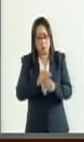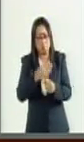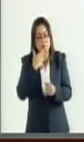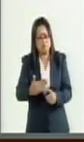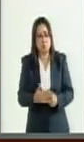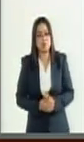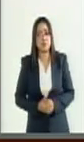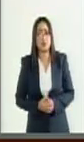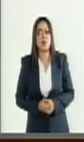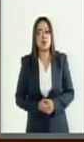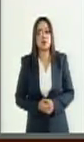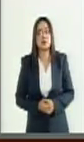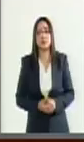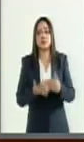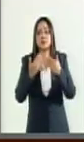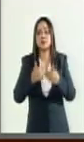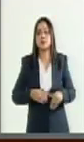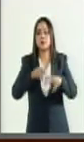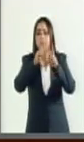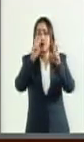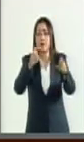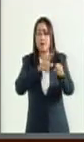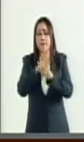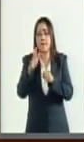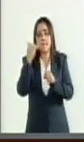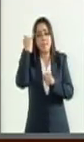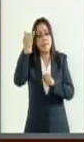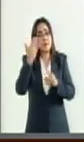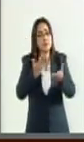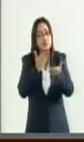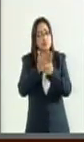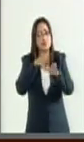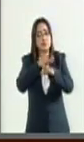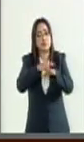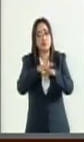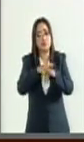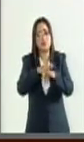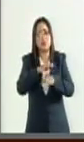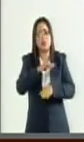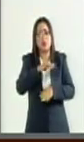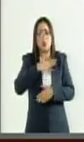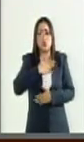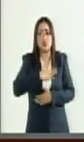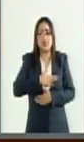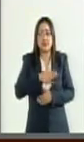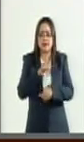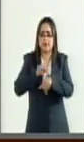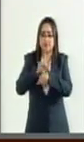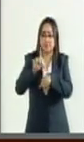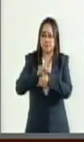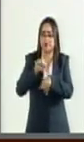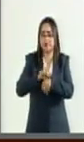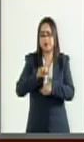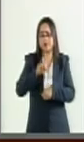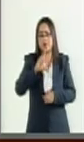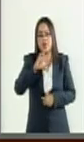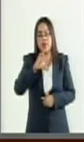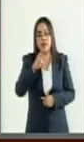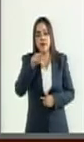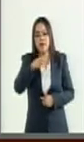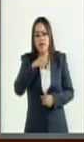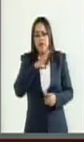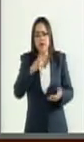irrestricta. En cuanto a la iniciativa en materia de justicia cotidiana, bueno, este